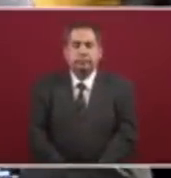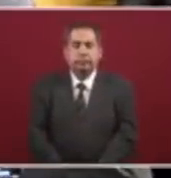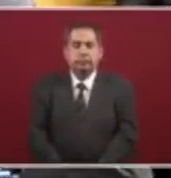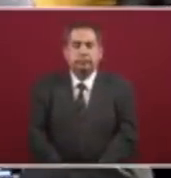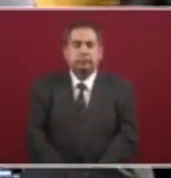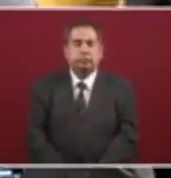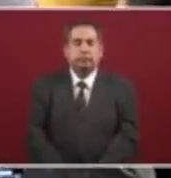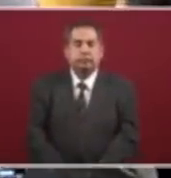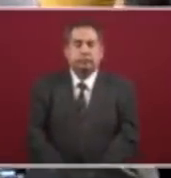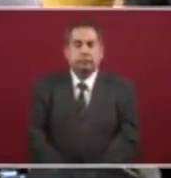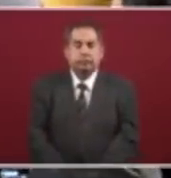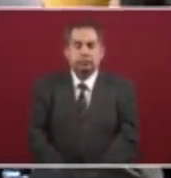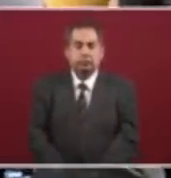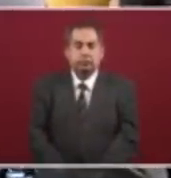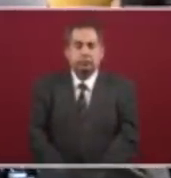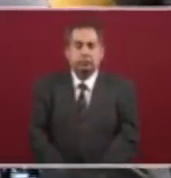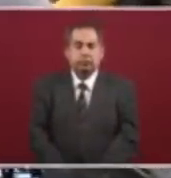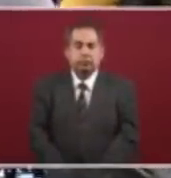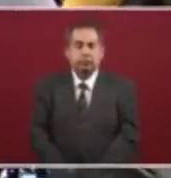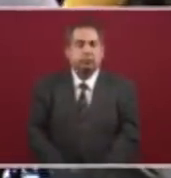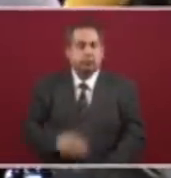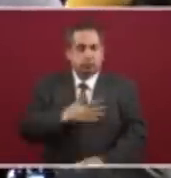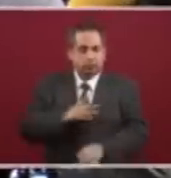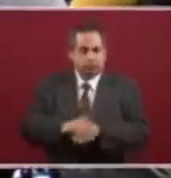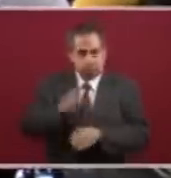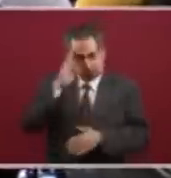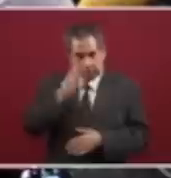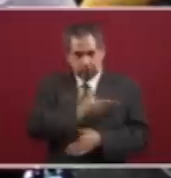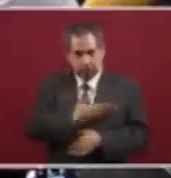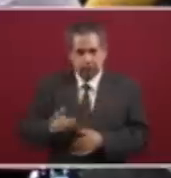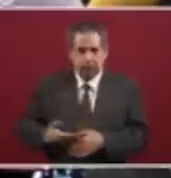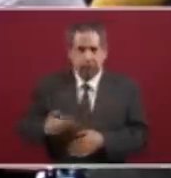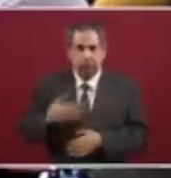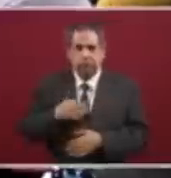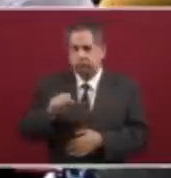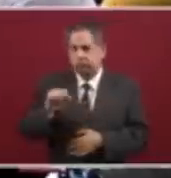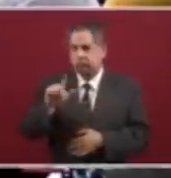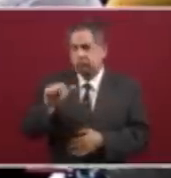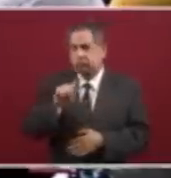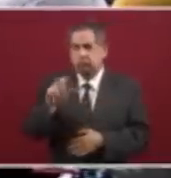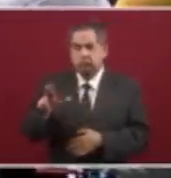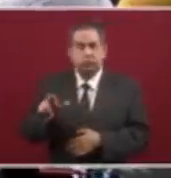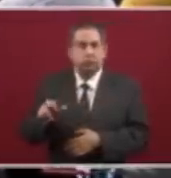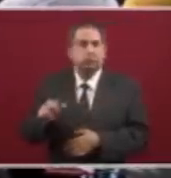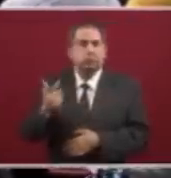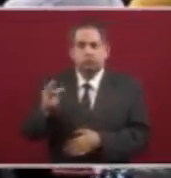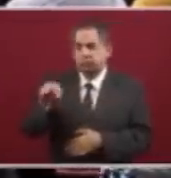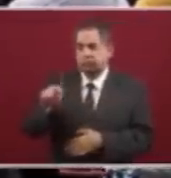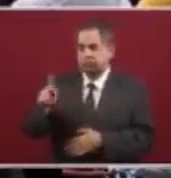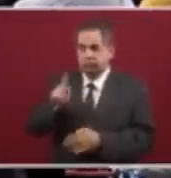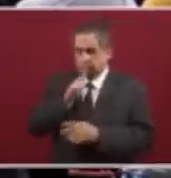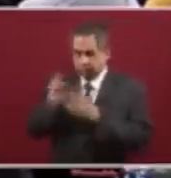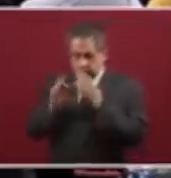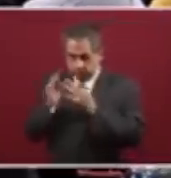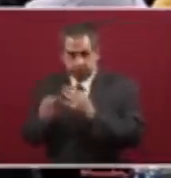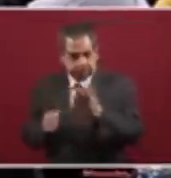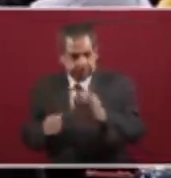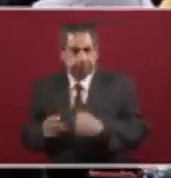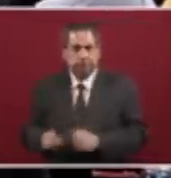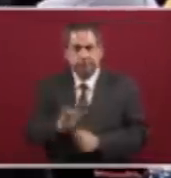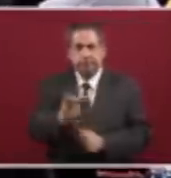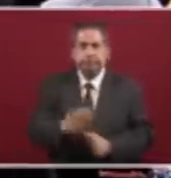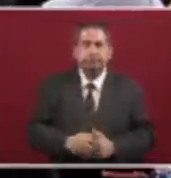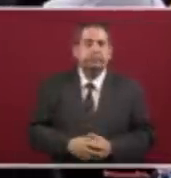sí buenos días señor presidente hans a las aves zm gen noticias y la pregunta